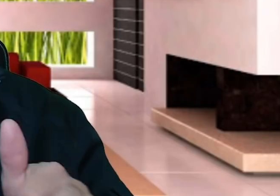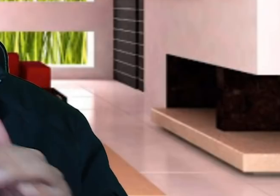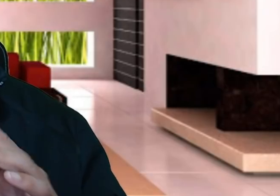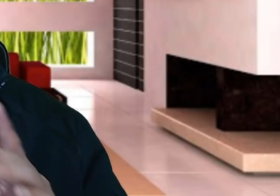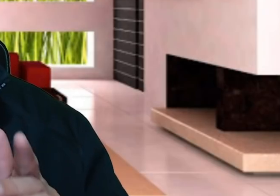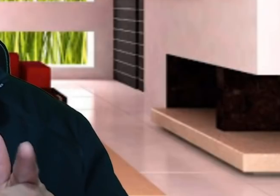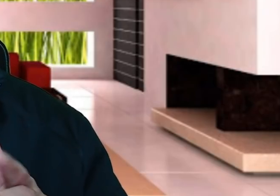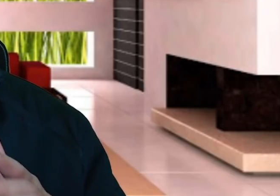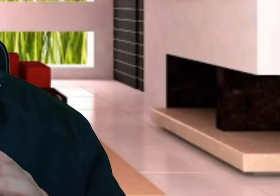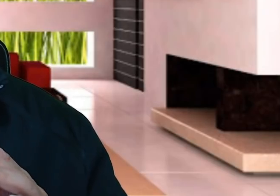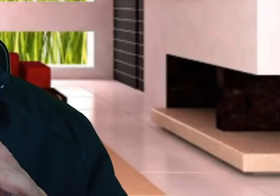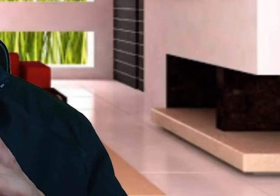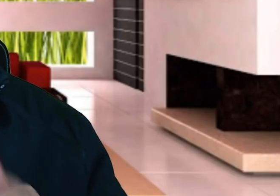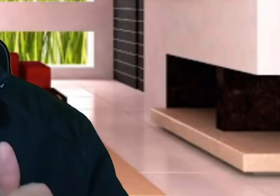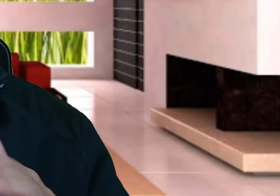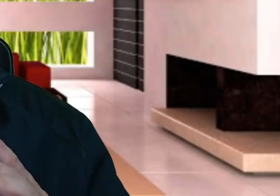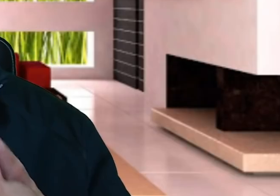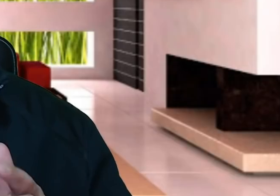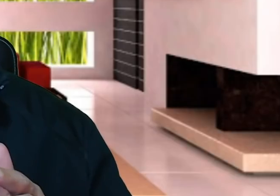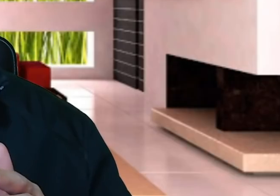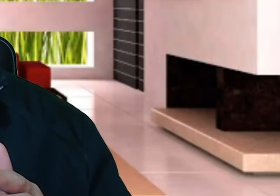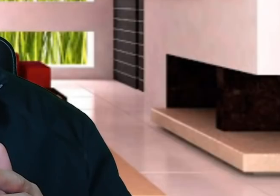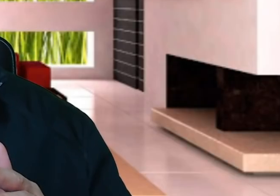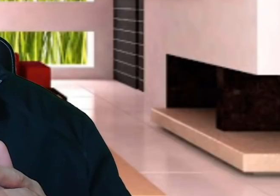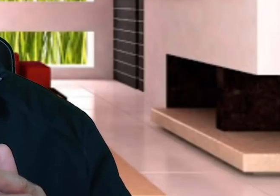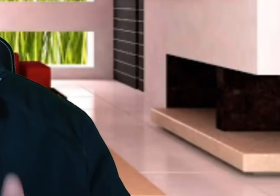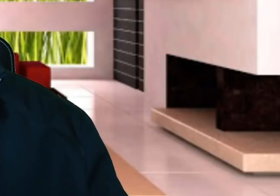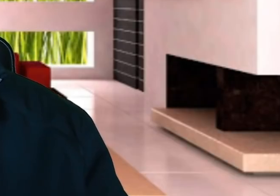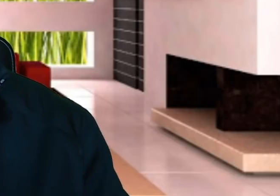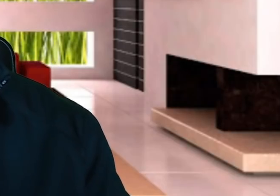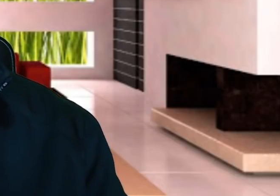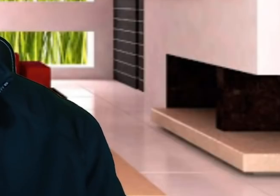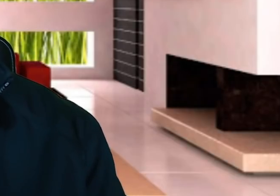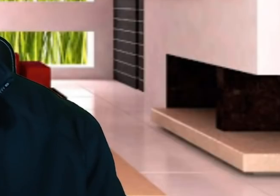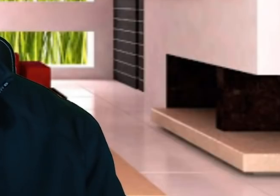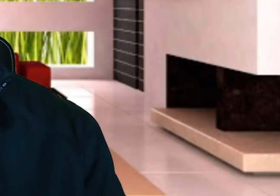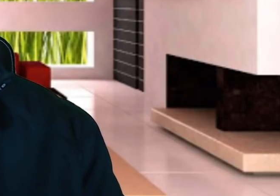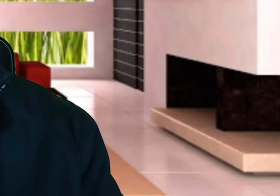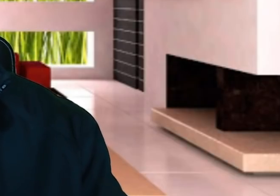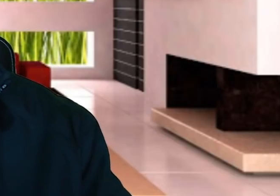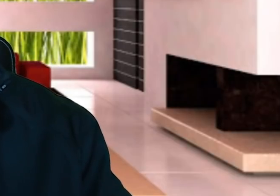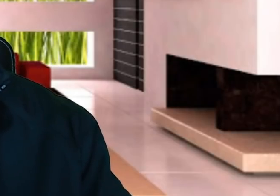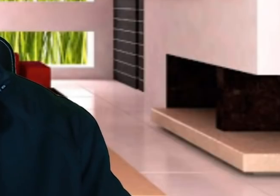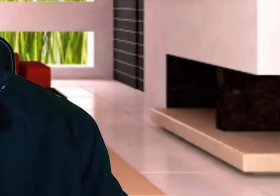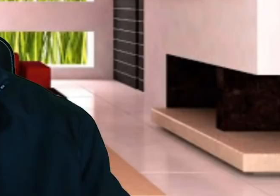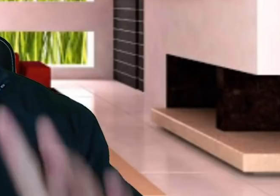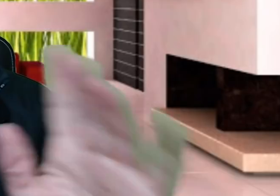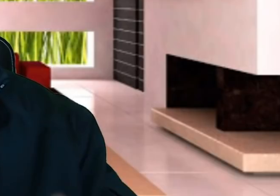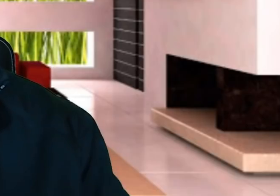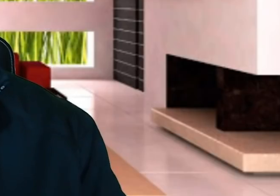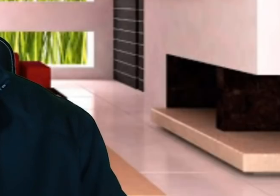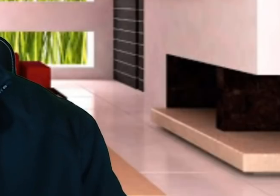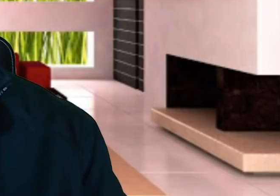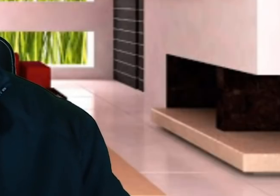que haya recursos para el pueblo de México, se va a llenar de ardor, de coraje, le van a